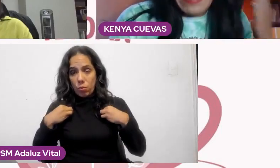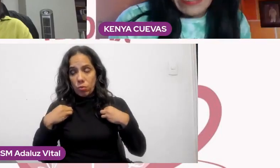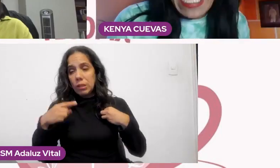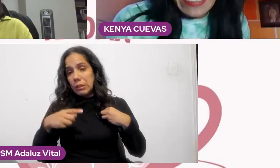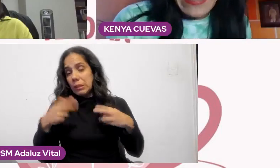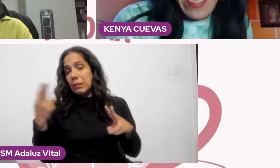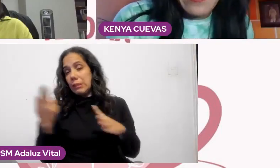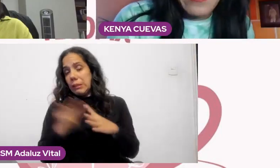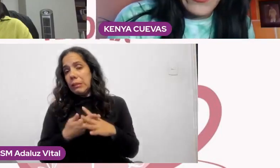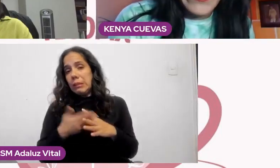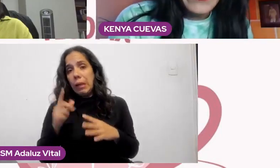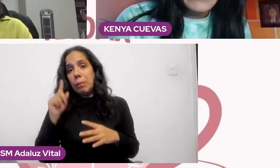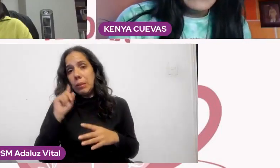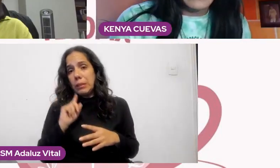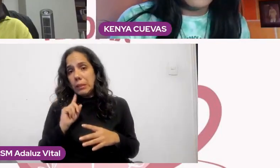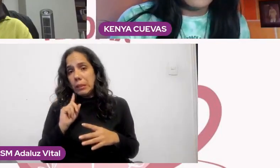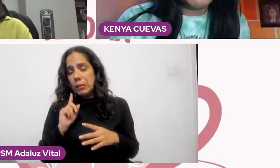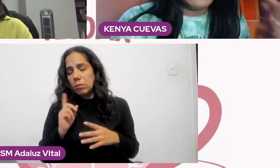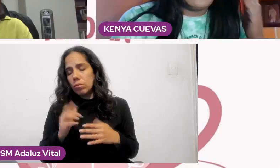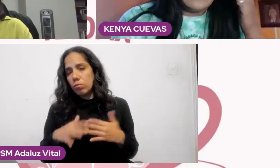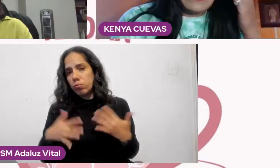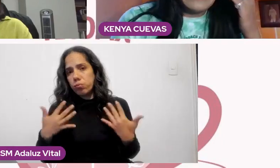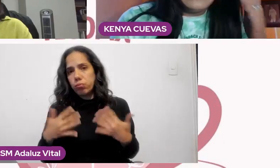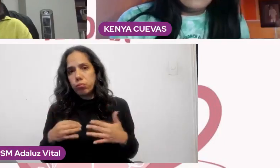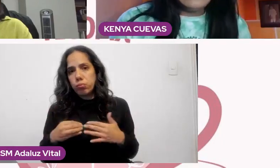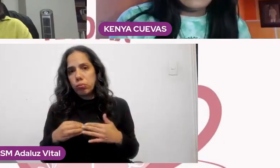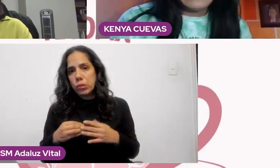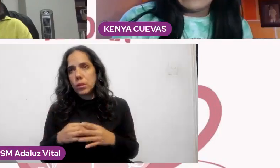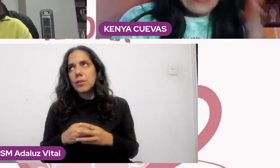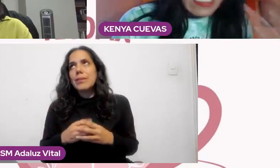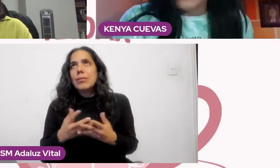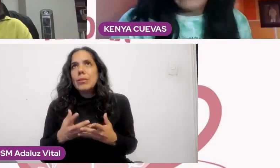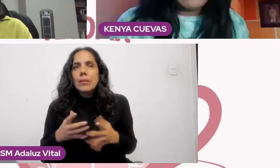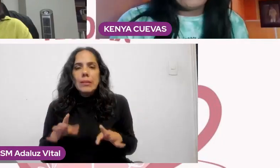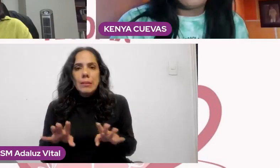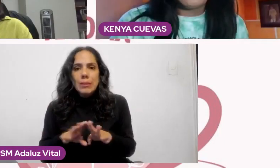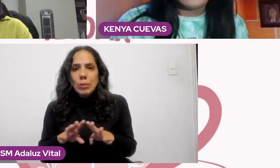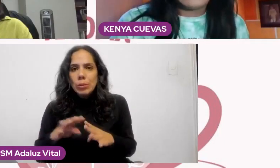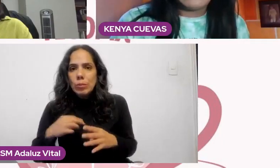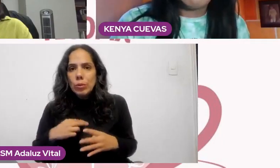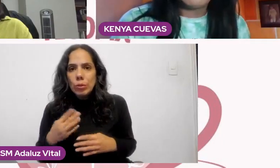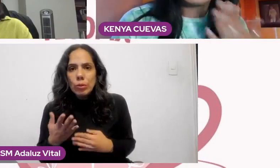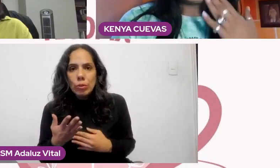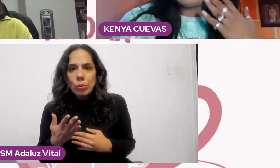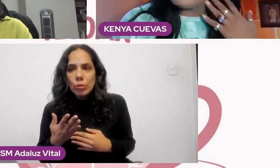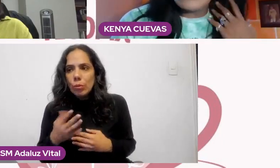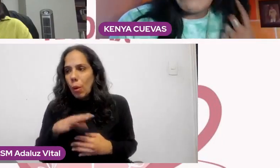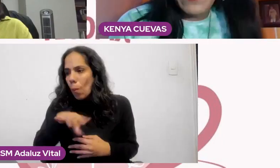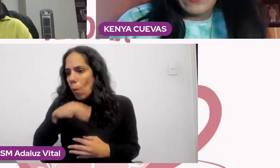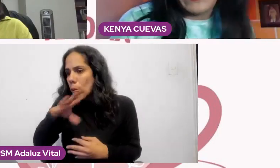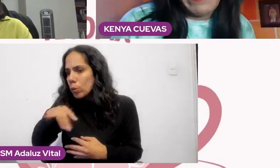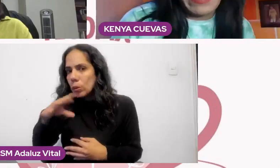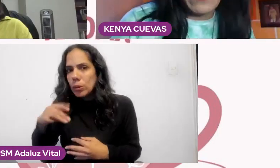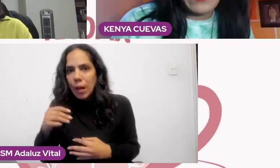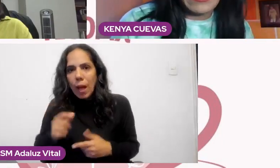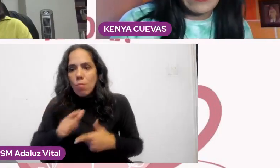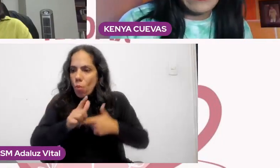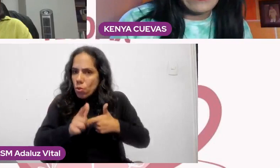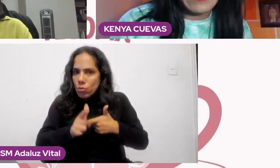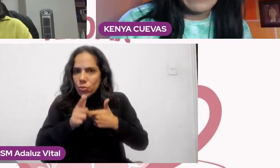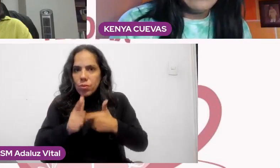también que me querían callar, ¿no? De alguna manera, y que el asesino todavía no lo detenemos, que todavía estamos